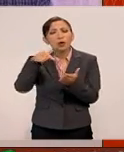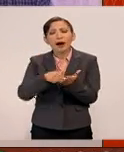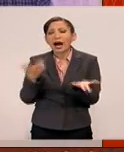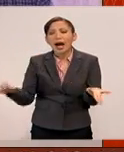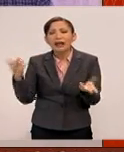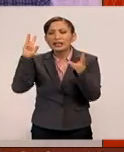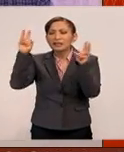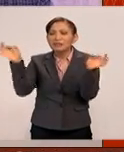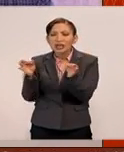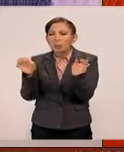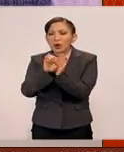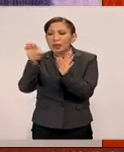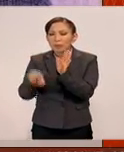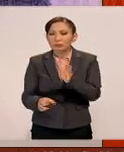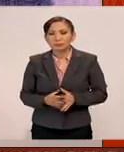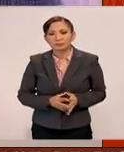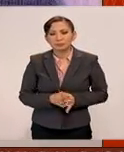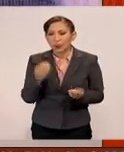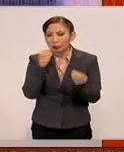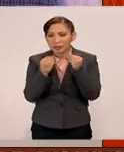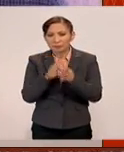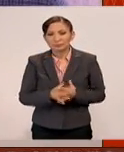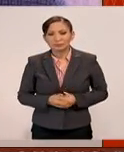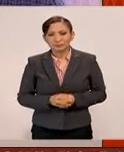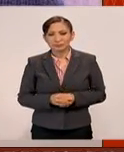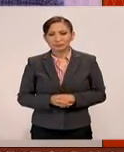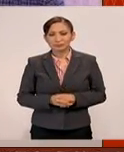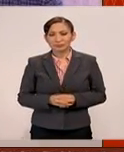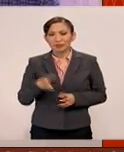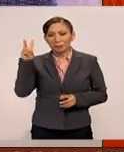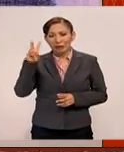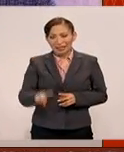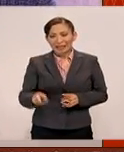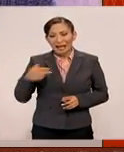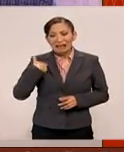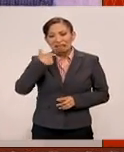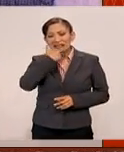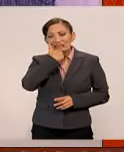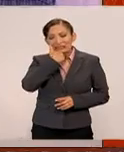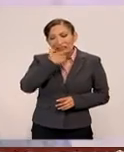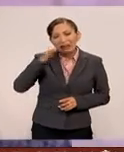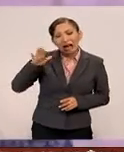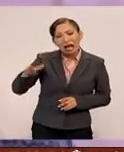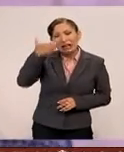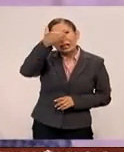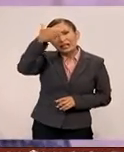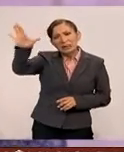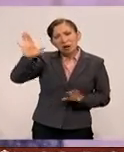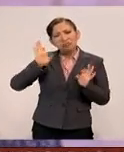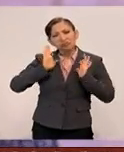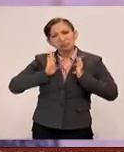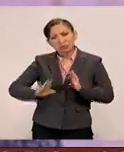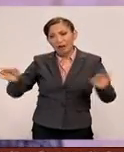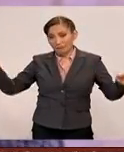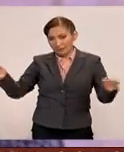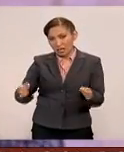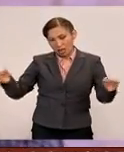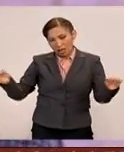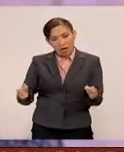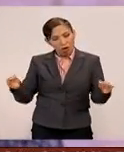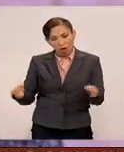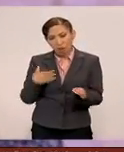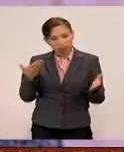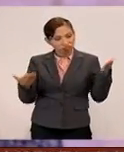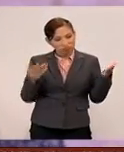los inviernos, por ejemplo? La comida. Realmente Reino Unido es muy, el clima es muy estable, es muy frío, o sea, es muy